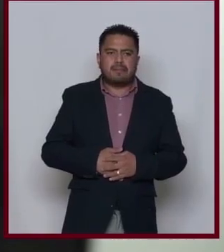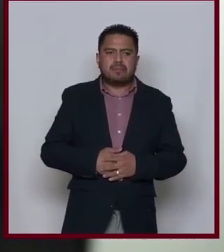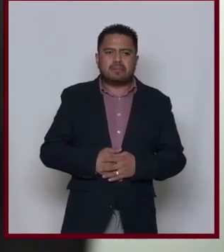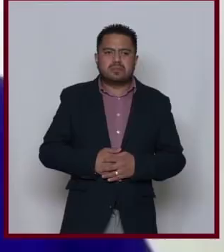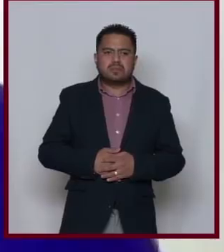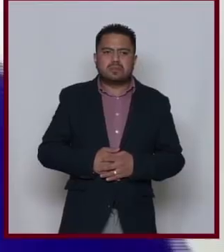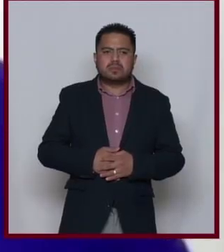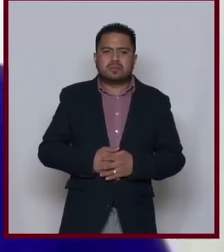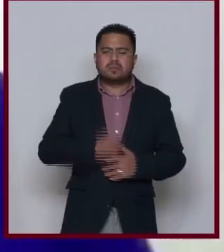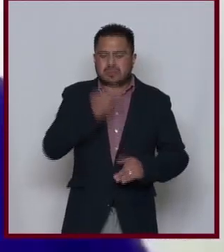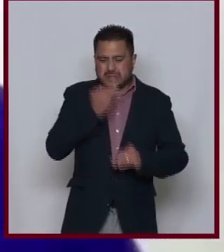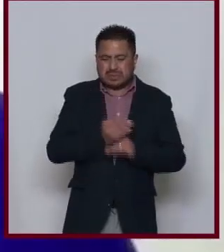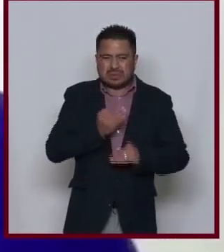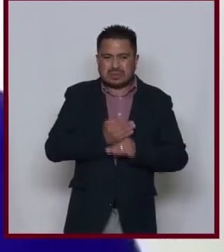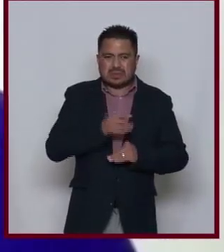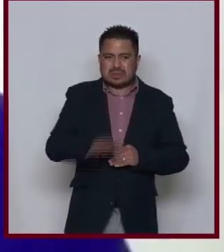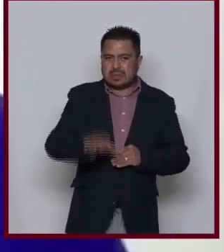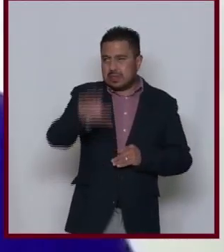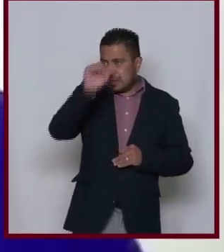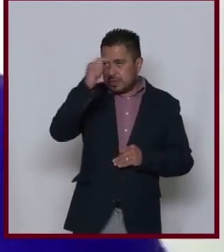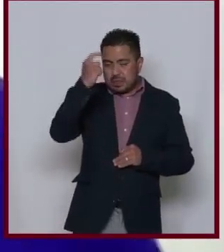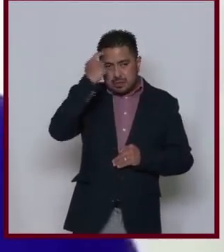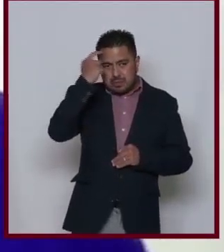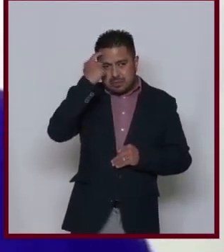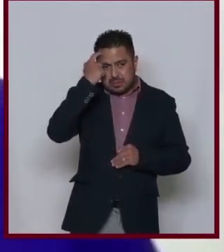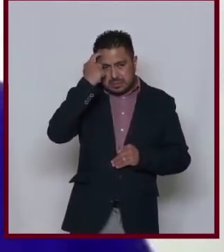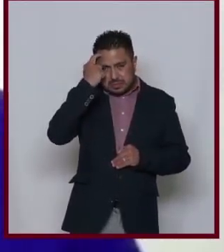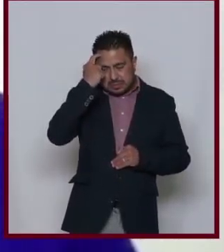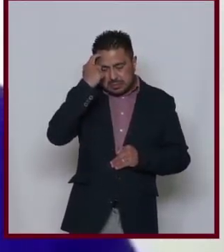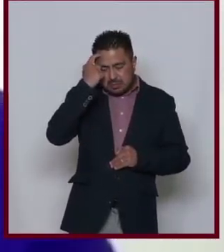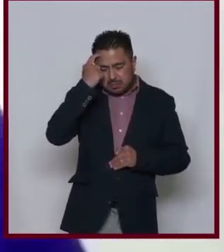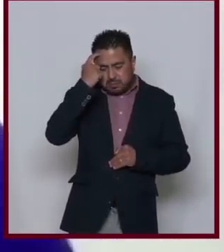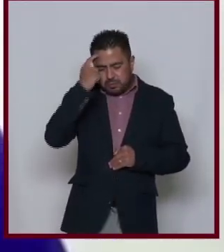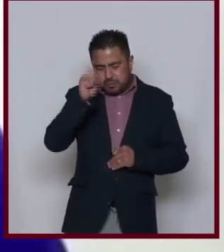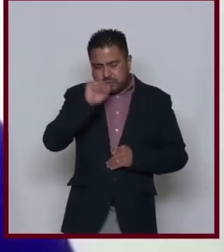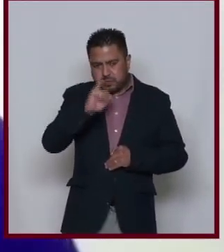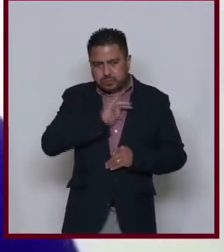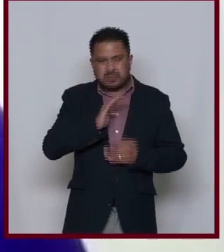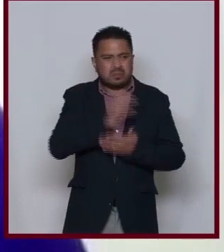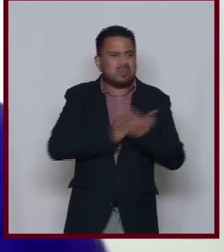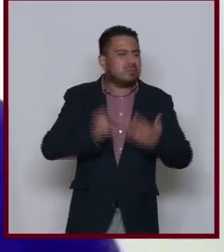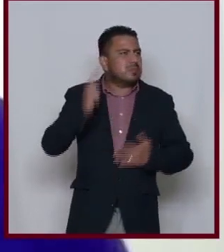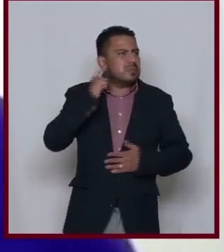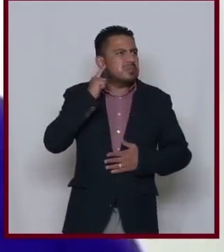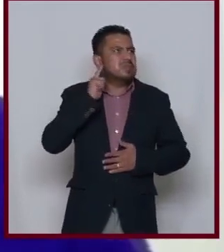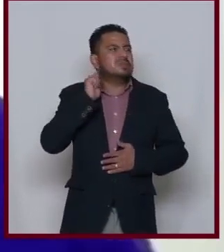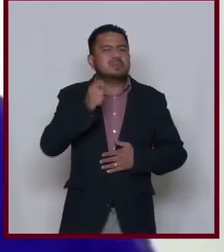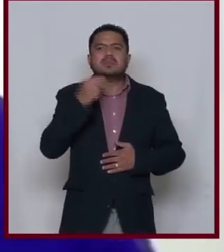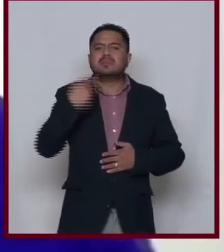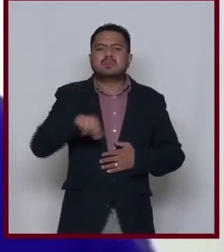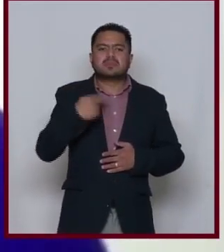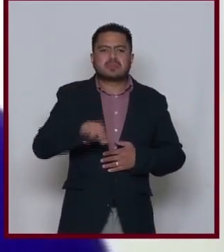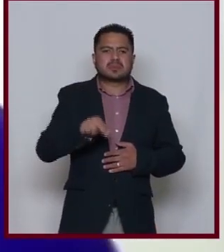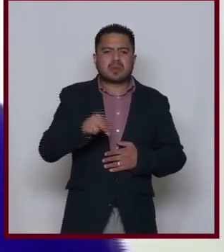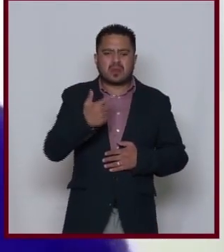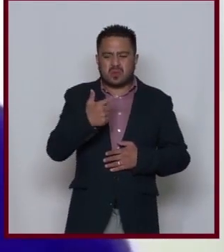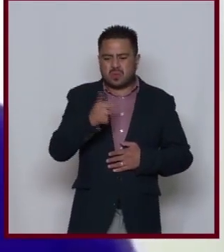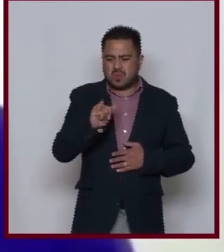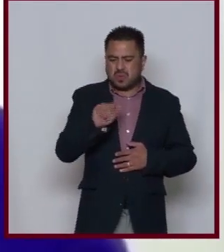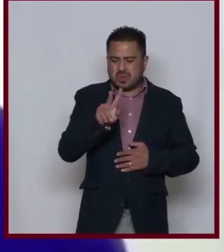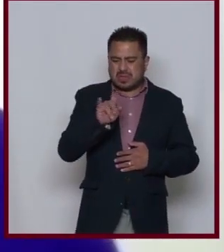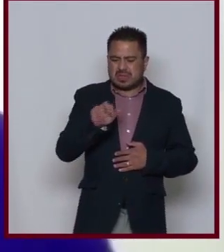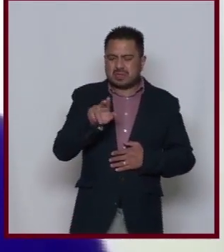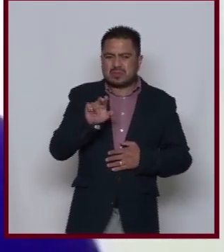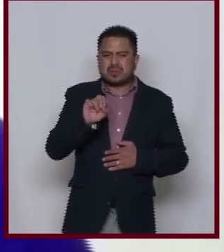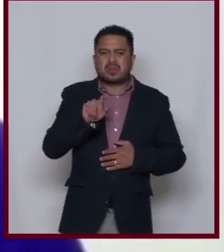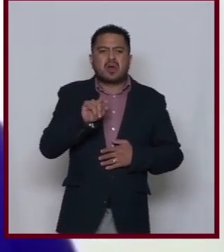Ay, ahorita la que se me viene a la mente, o sea, que si tuviera ganas de escucharla, se llama We Are Golden,